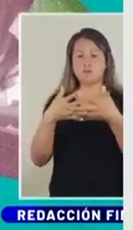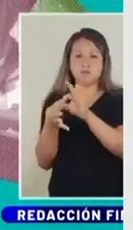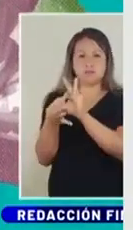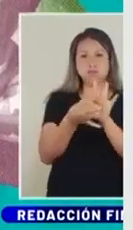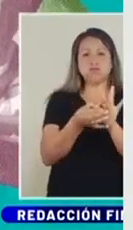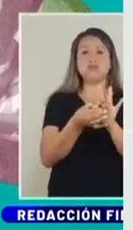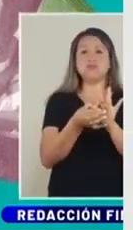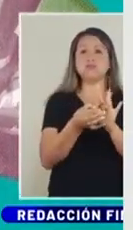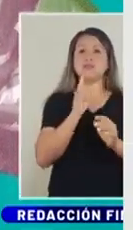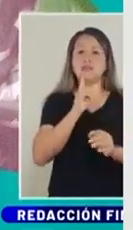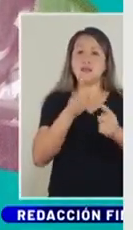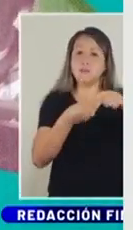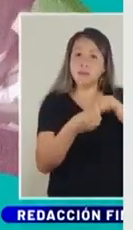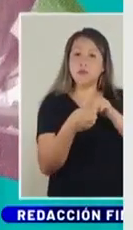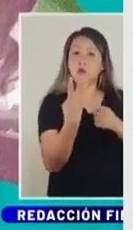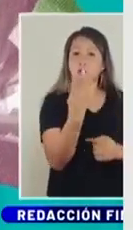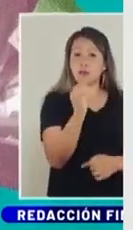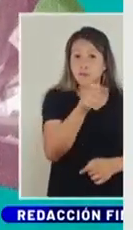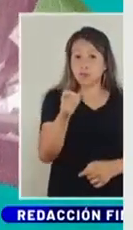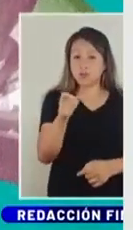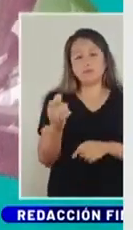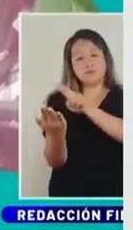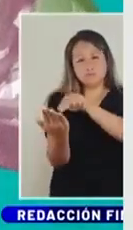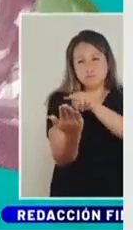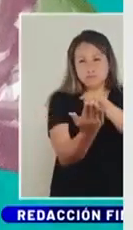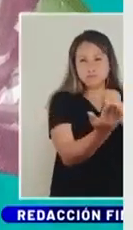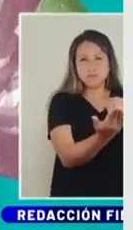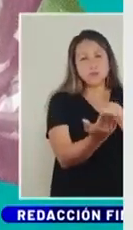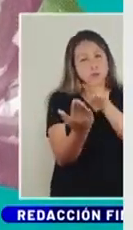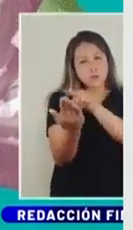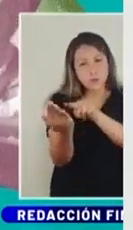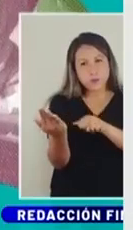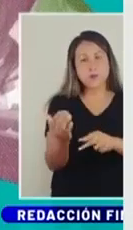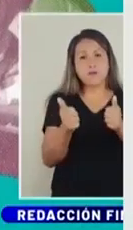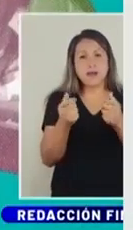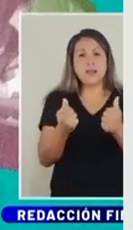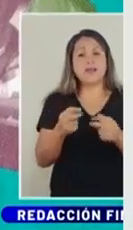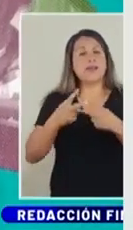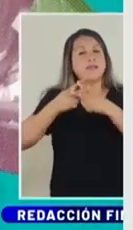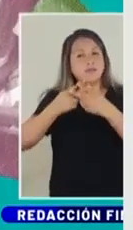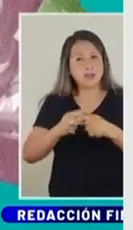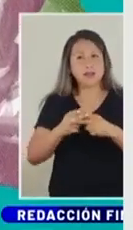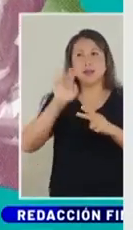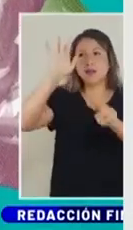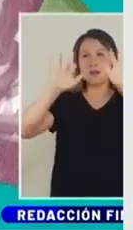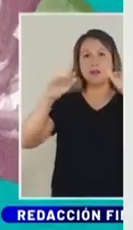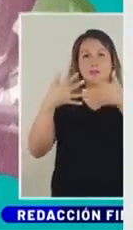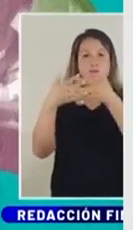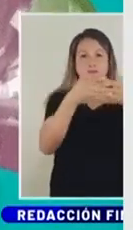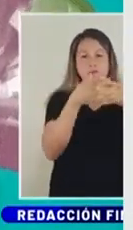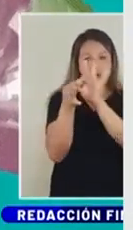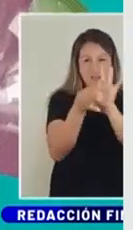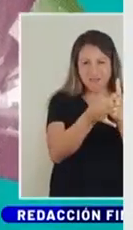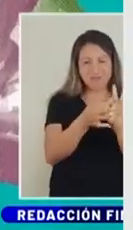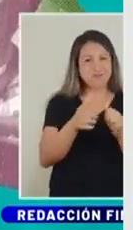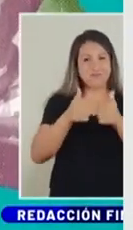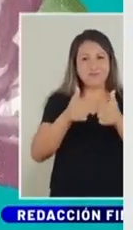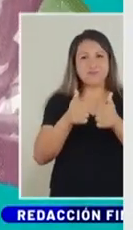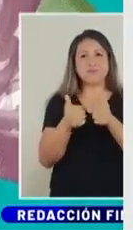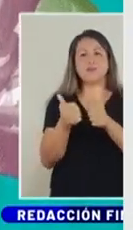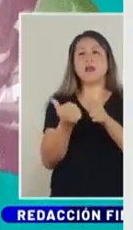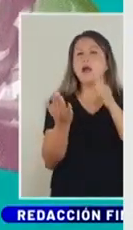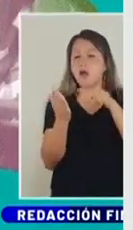en la calle el otro día, o sea que si una persona de un pueblo originario asesina a mi hija, ¿lo van a ver otro juez y lo pueden